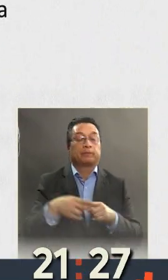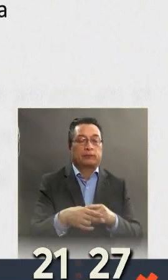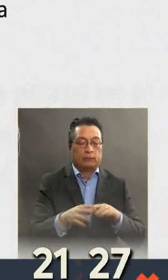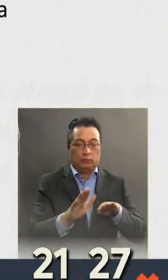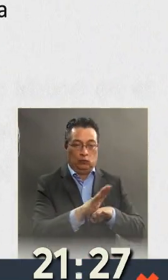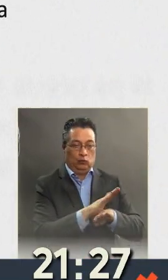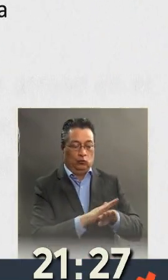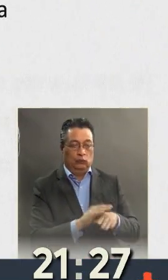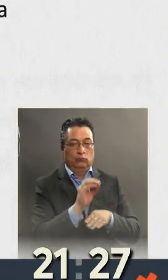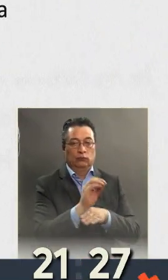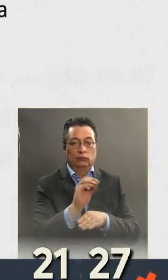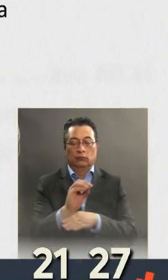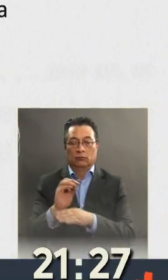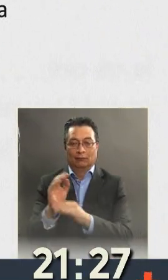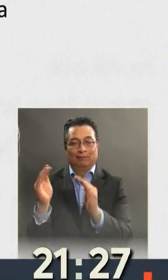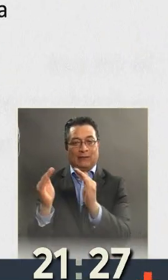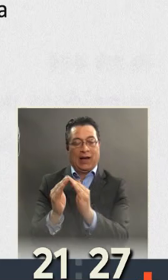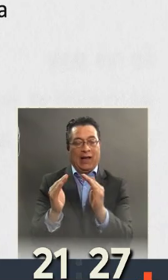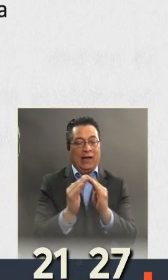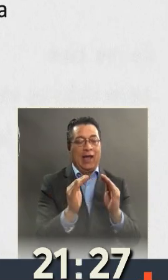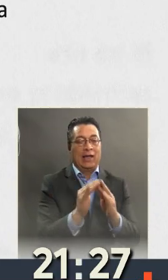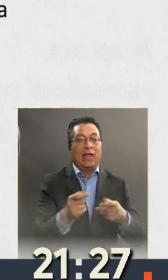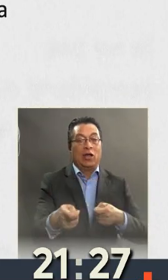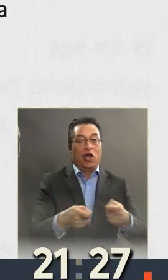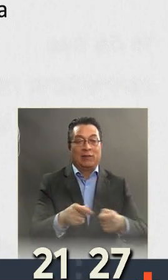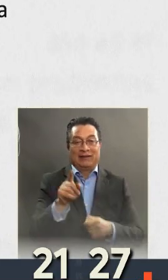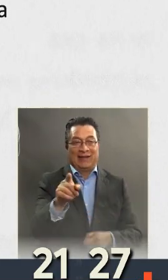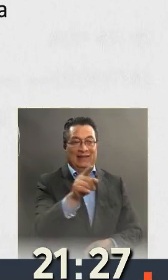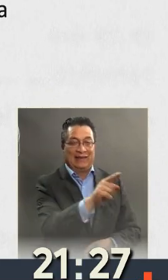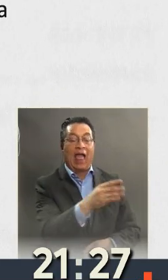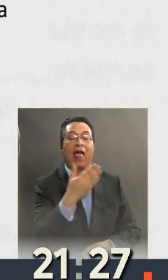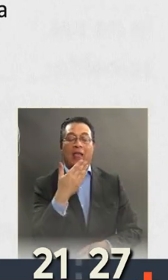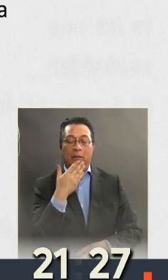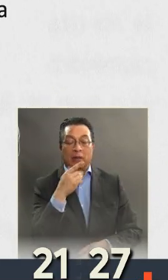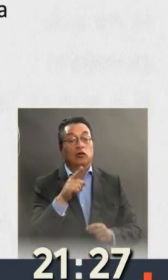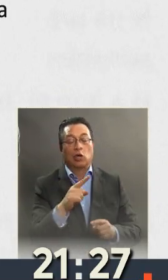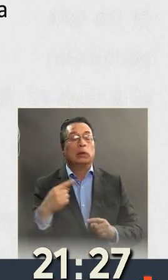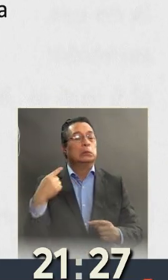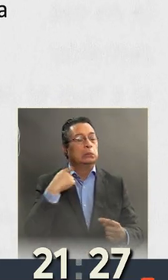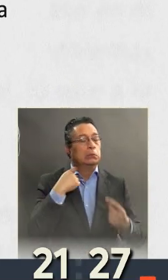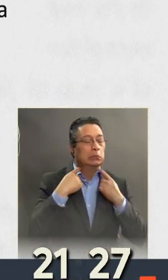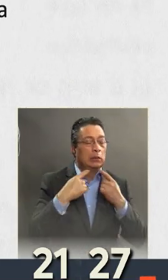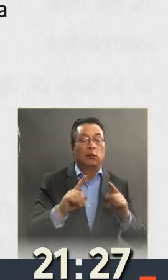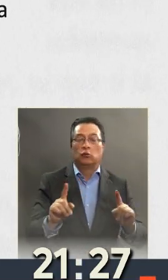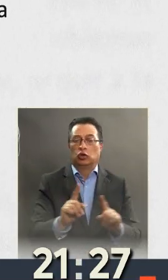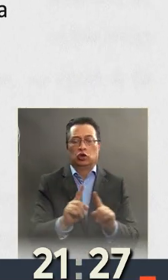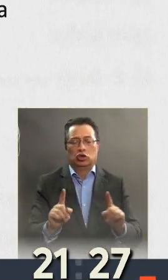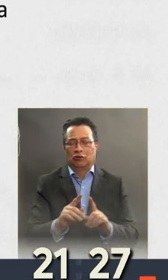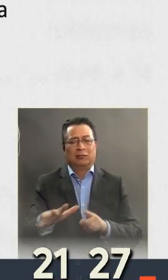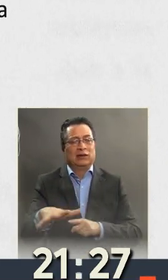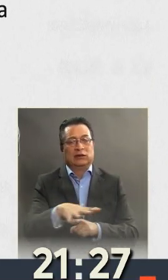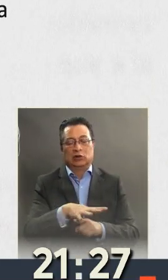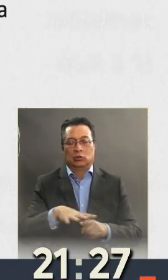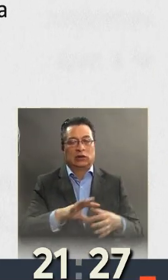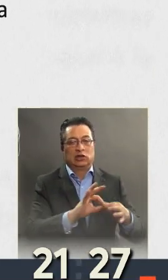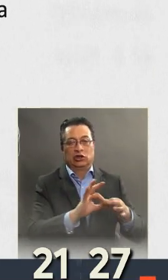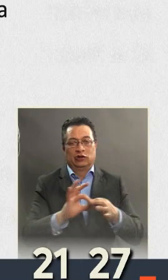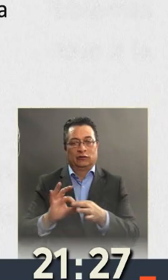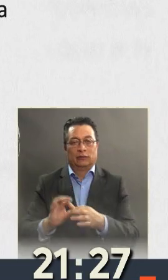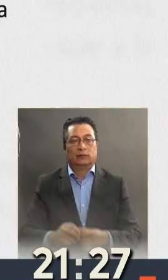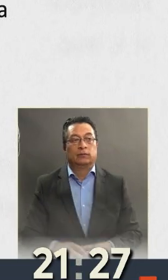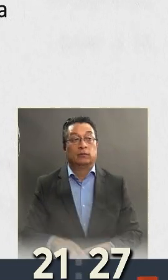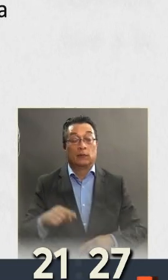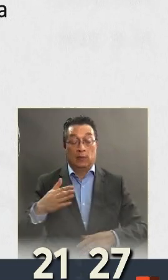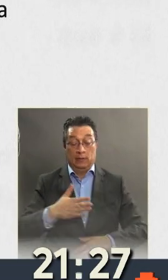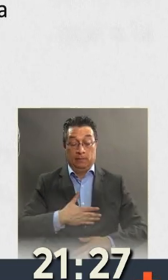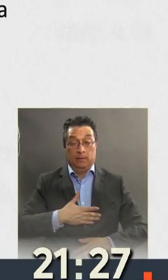nuestros clientes residenciales y comerciales, quienes de esta forma no se verán afectados por esta situación de contingencia. Nuestras empresas